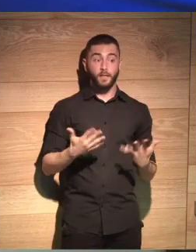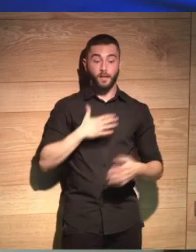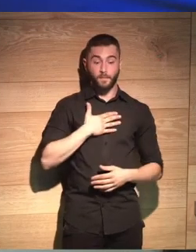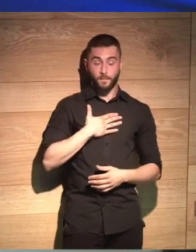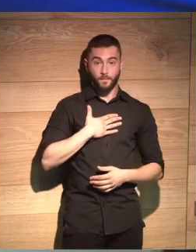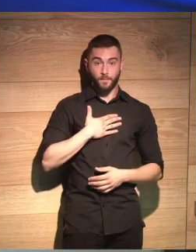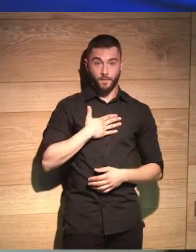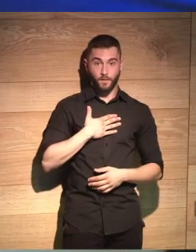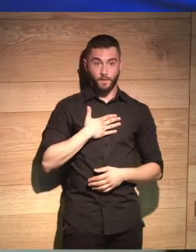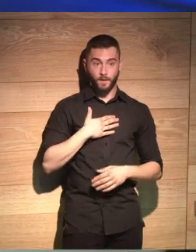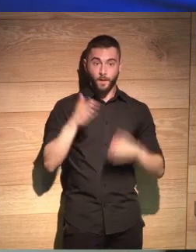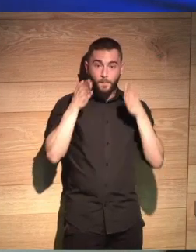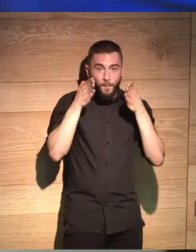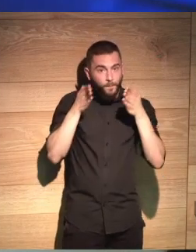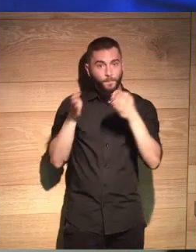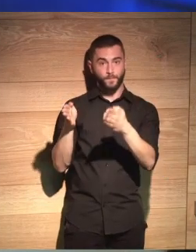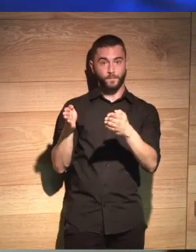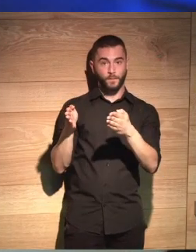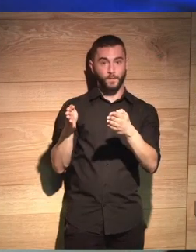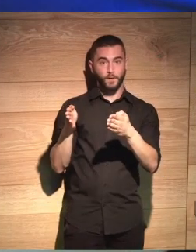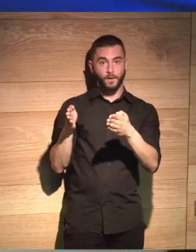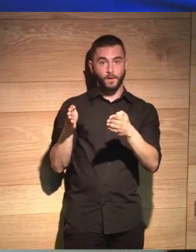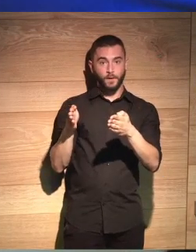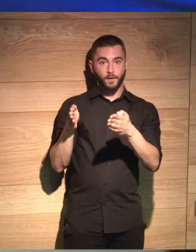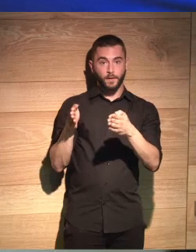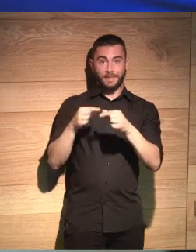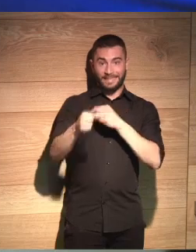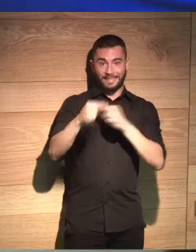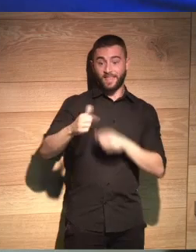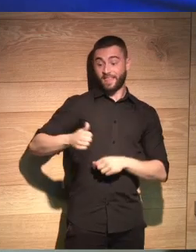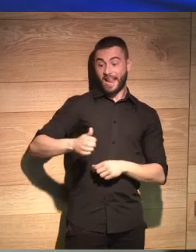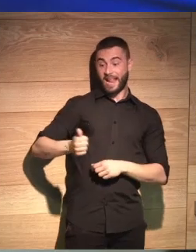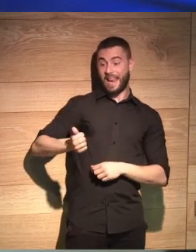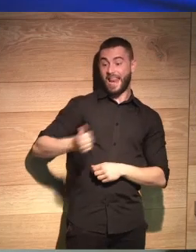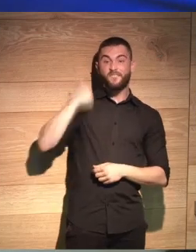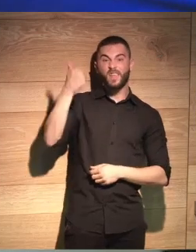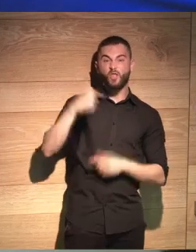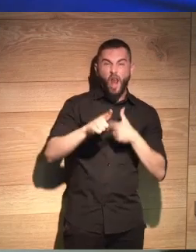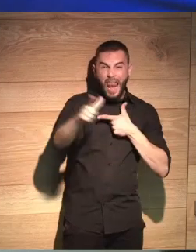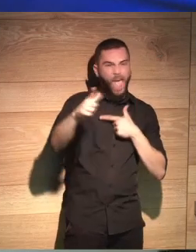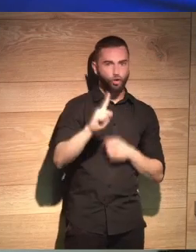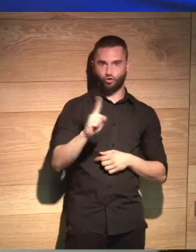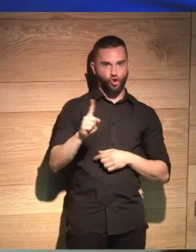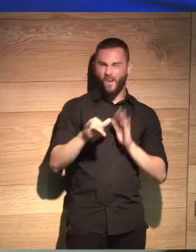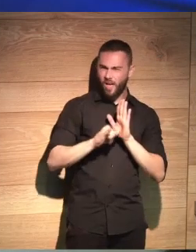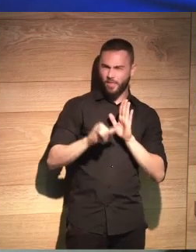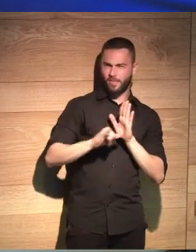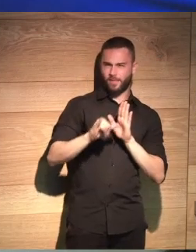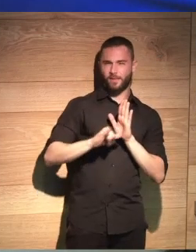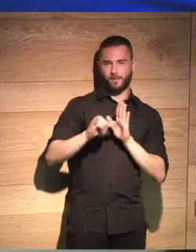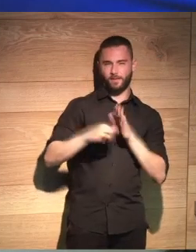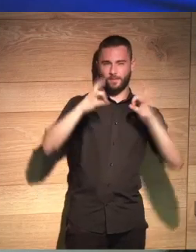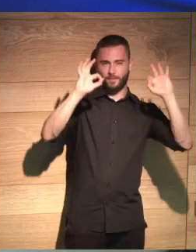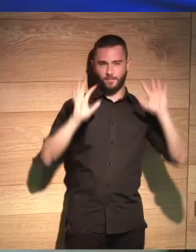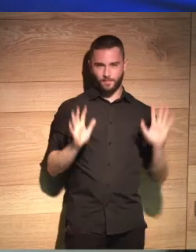deber de verlo con la distancia de la ficción, que no es lejanía, sino una distancia